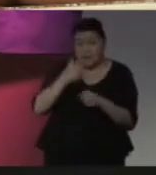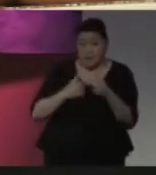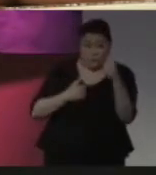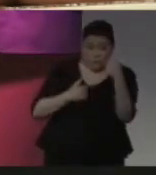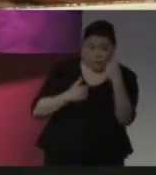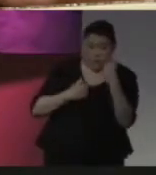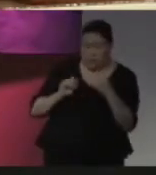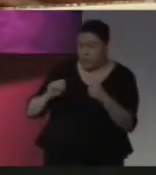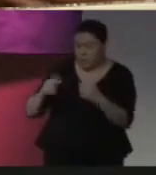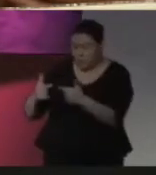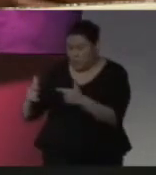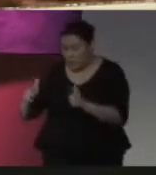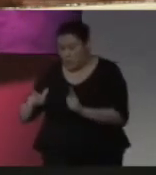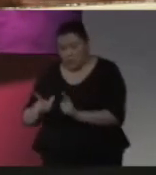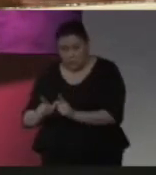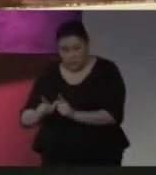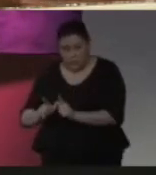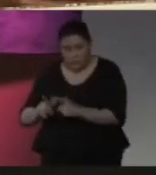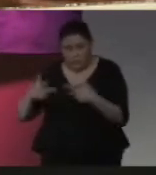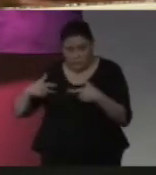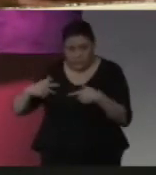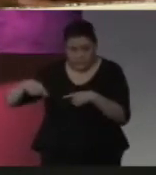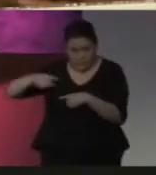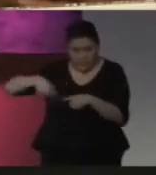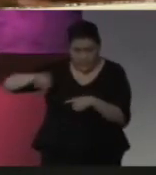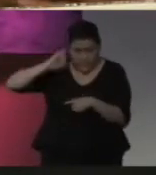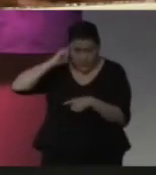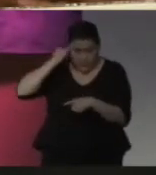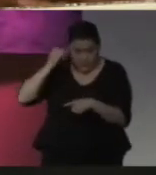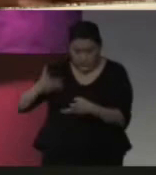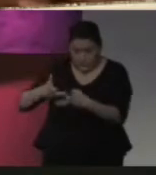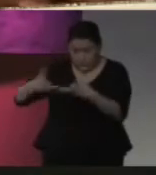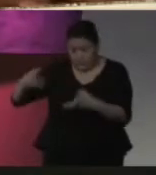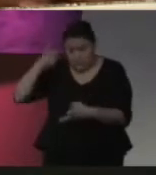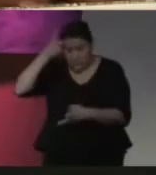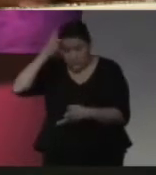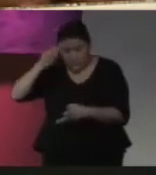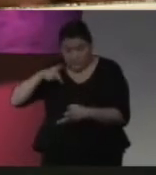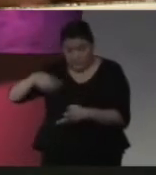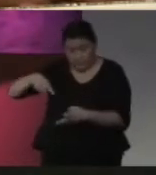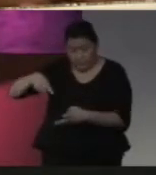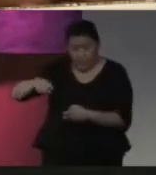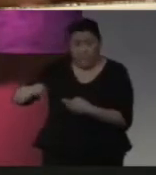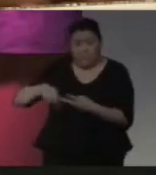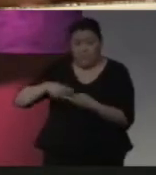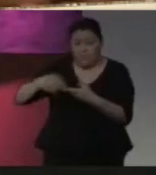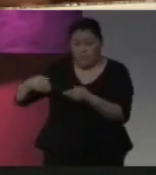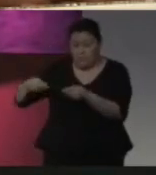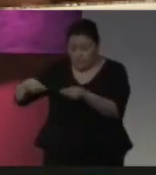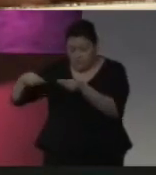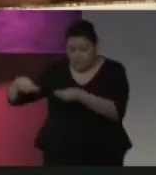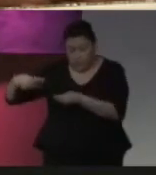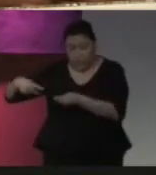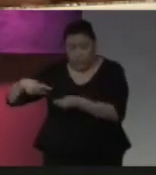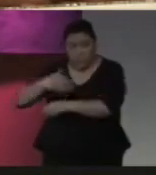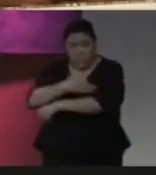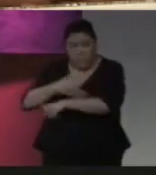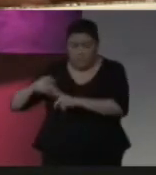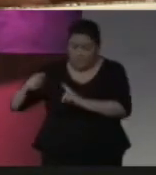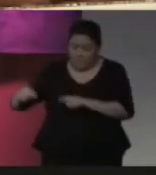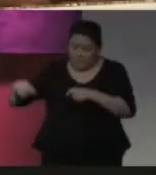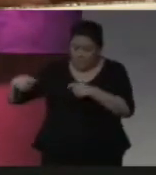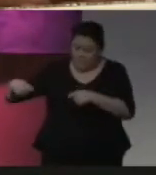la tenencia de la tierra y específicamente la propuesta de la tenencia familiar de la